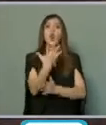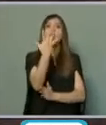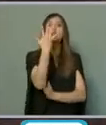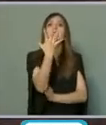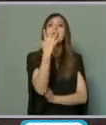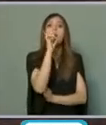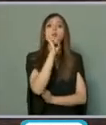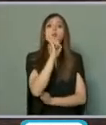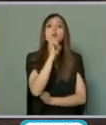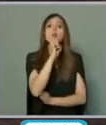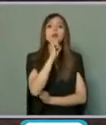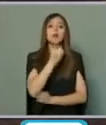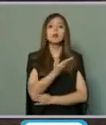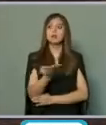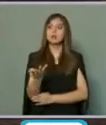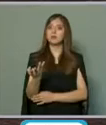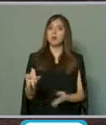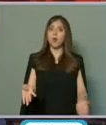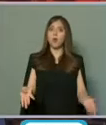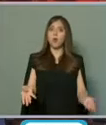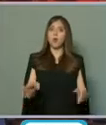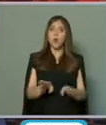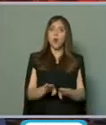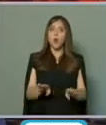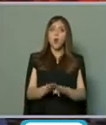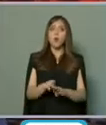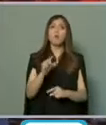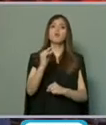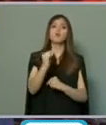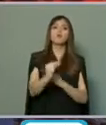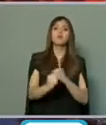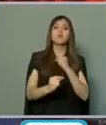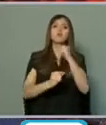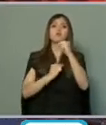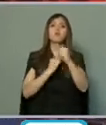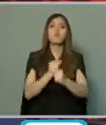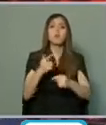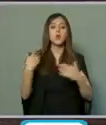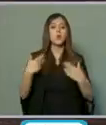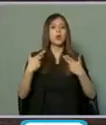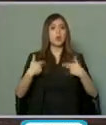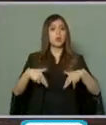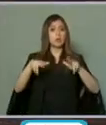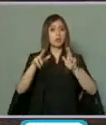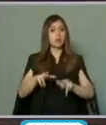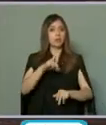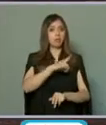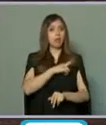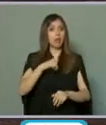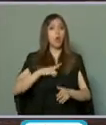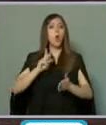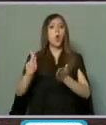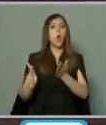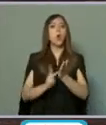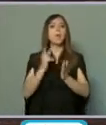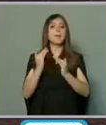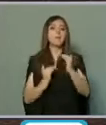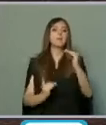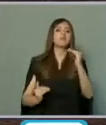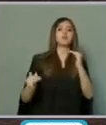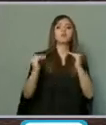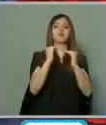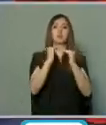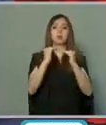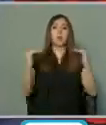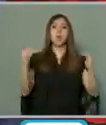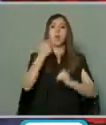es un gran adelanto. Al final del día tenemos que lograr esa equidad también y ese equilibrio, ¿no? Que bueno, ya se